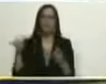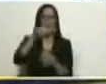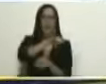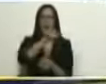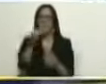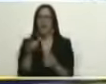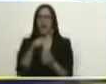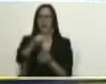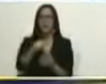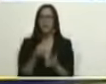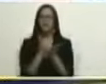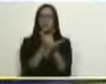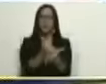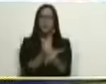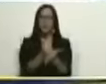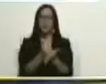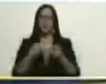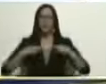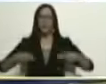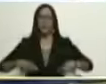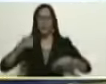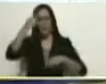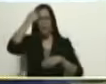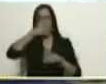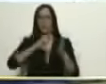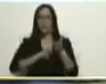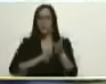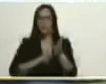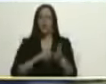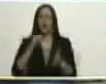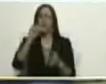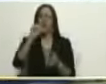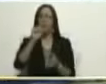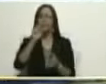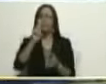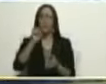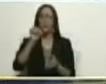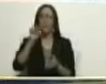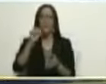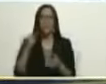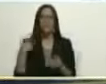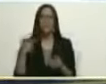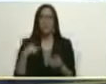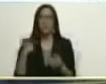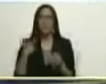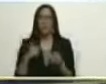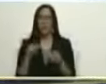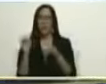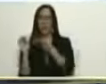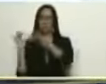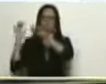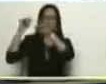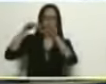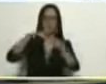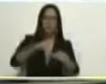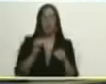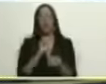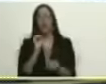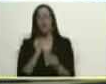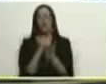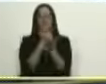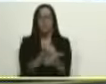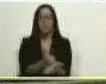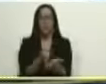al pueblo palestino, con que ayudamos a nuestra hermana Surinam cuando tuvo las inundaciones, con que ayudamos a nuestra hermana